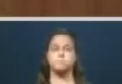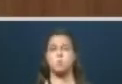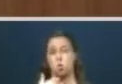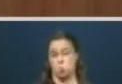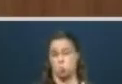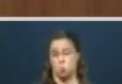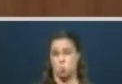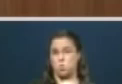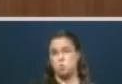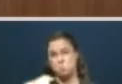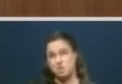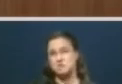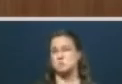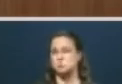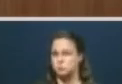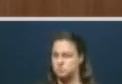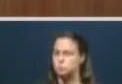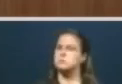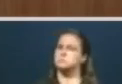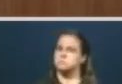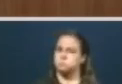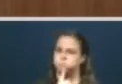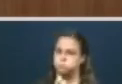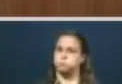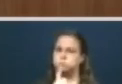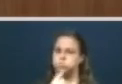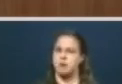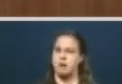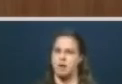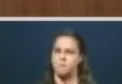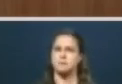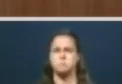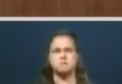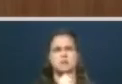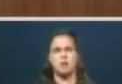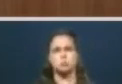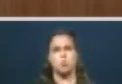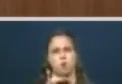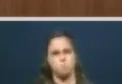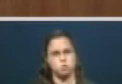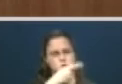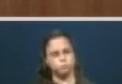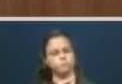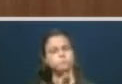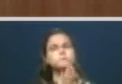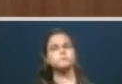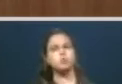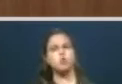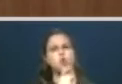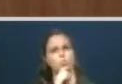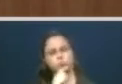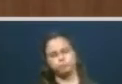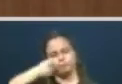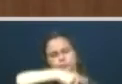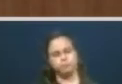que van a seguir marcados por graves dificultades y por retos importantes que debemos afrontar entre todos